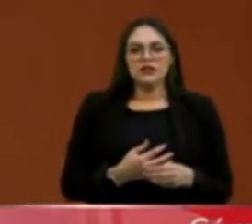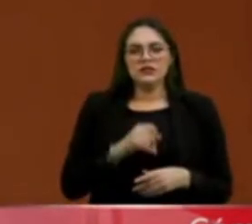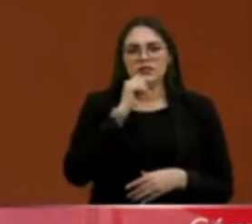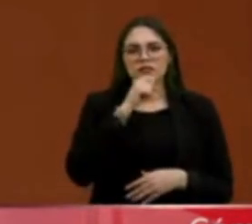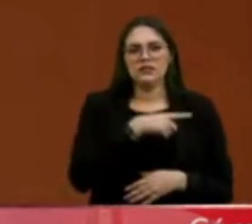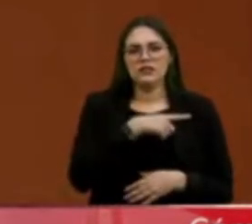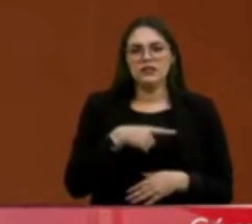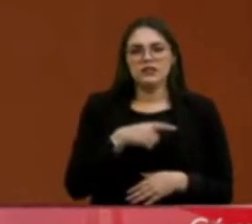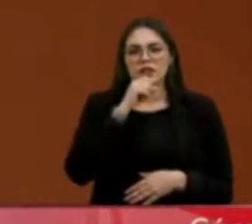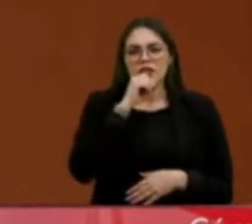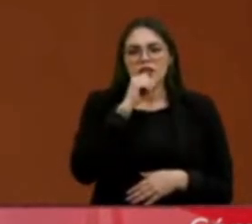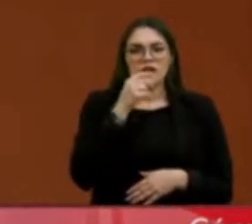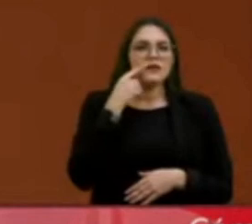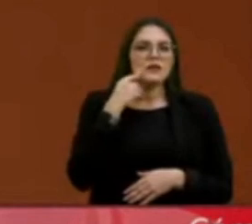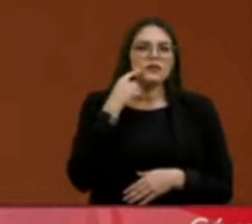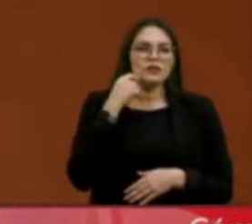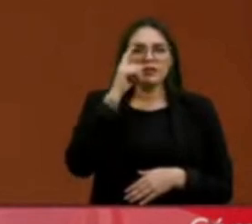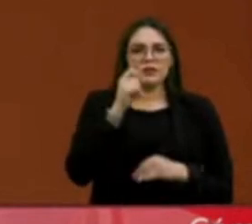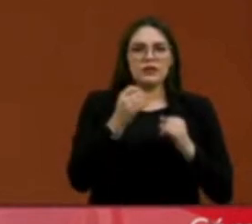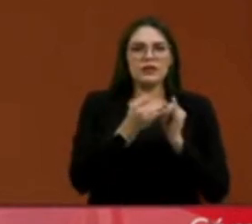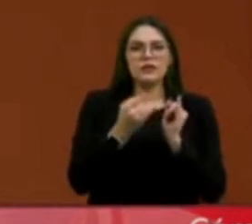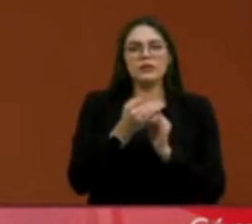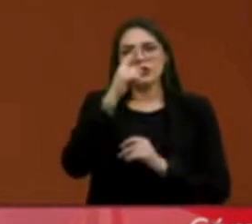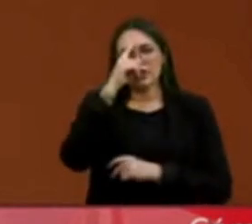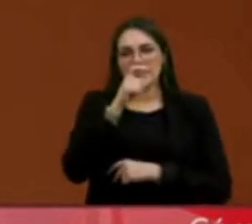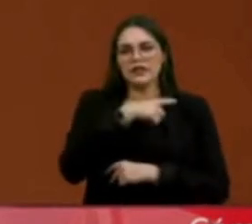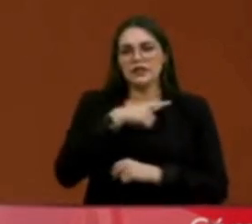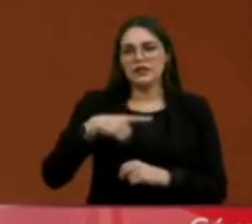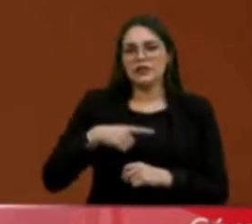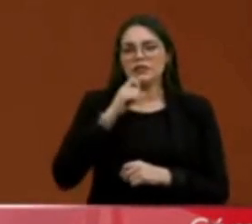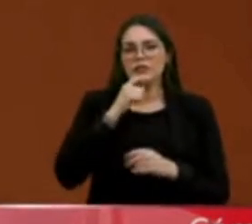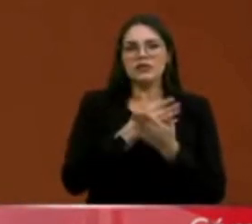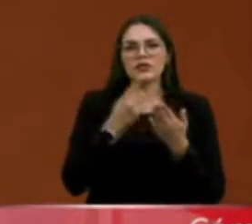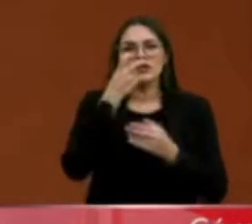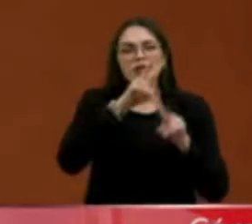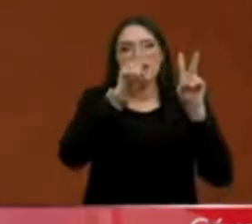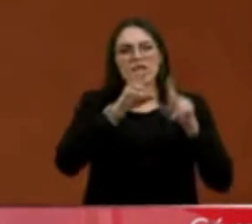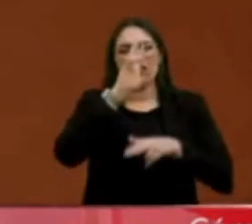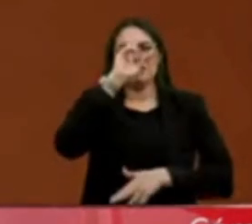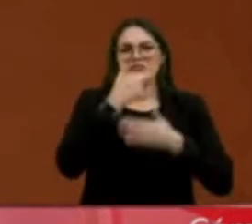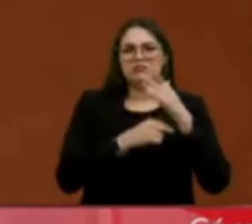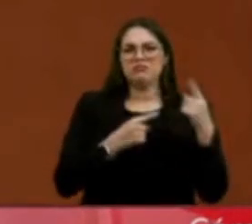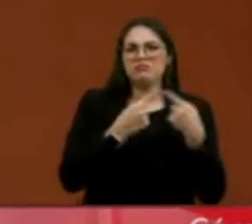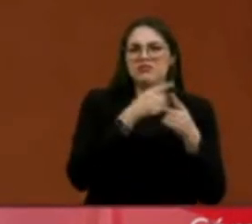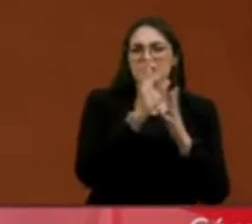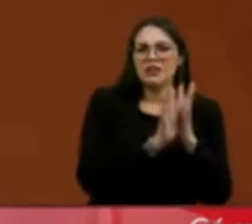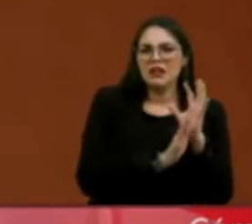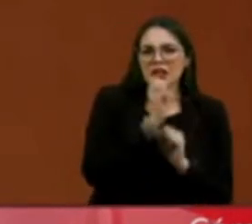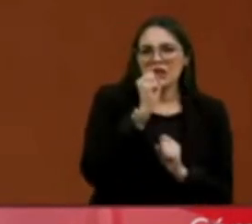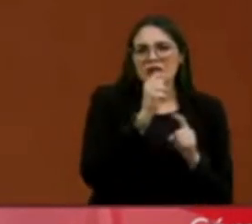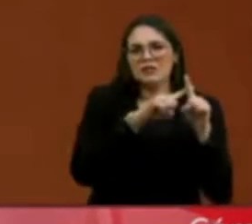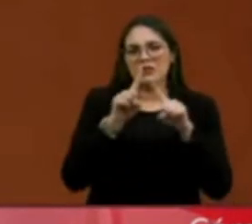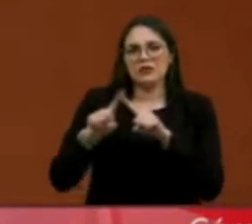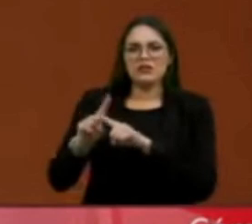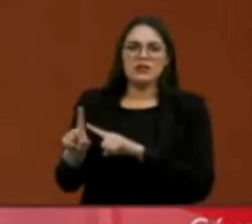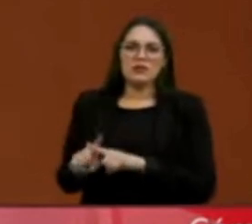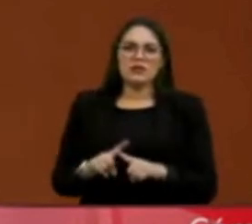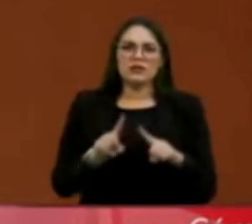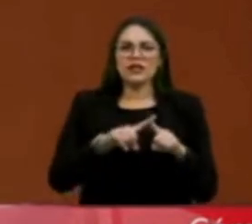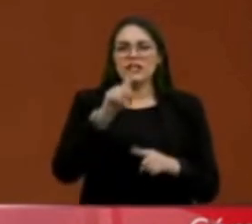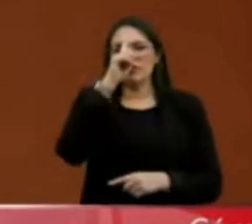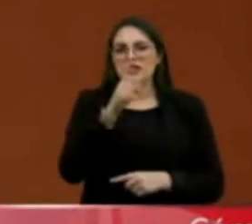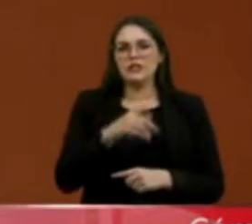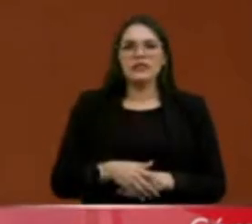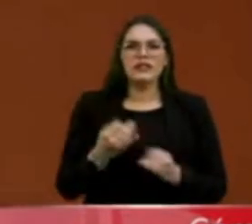la Suprema Corte de Justicia de la Nación hay controversias constitucionales, acciones de inconstitucionalidad y también recientemente la